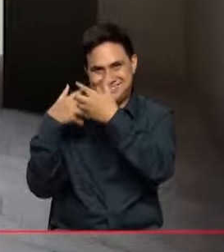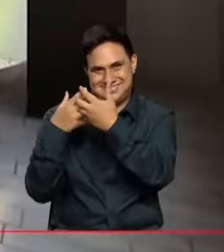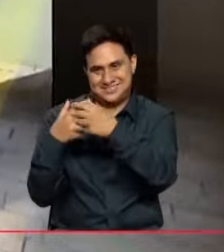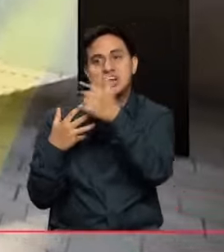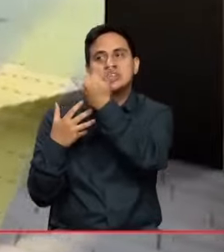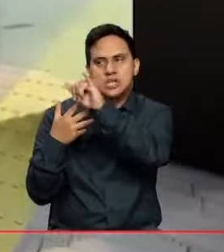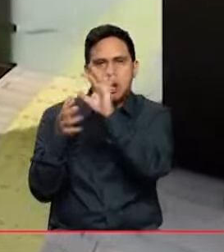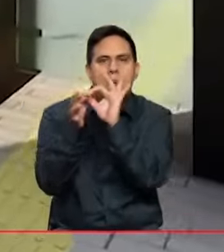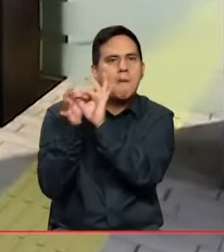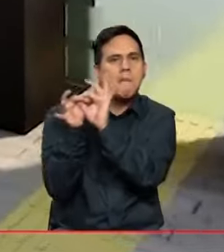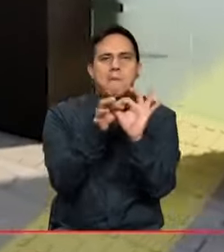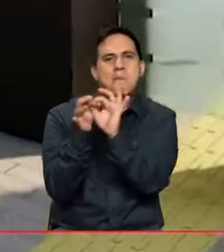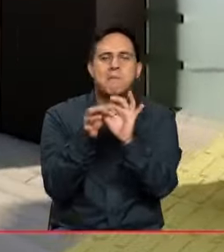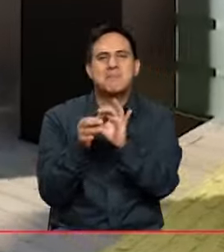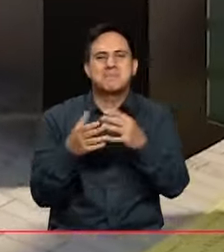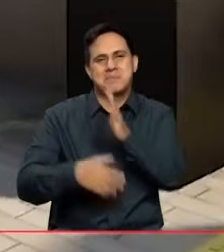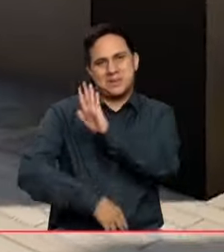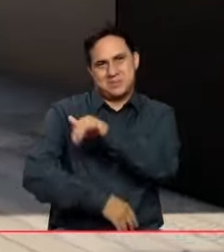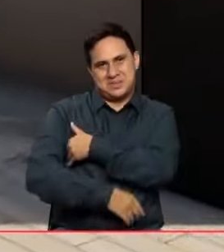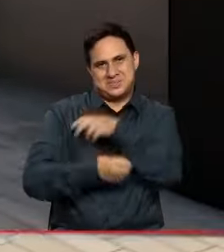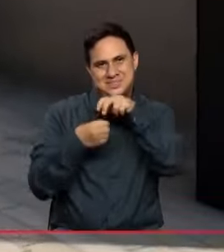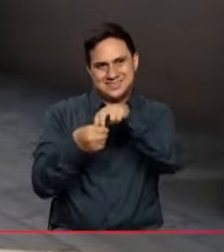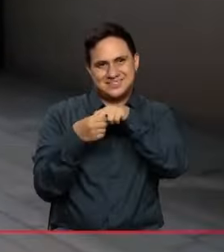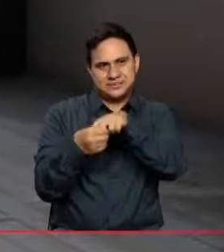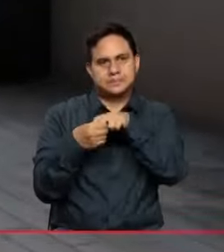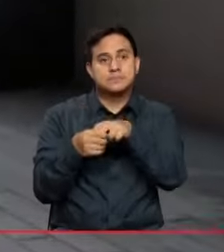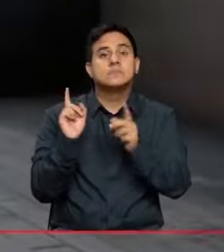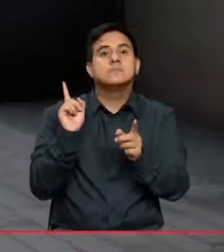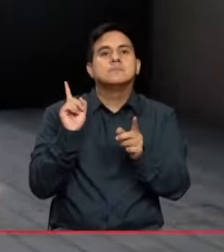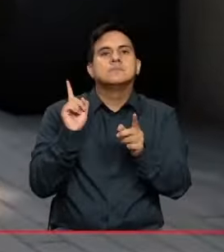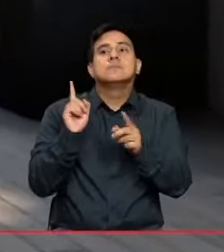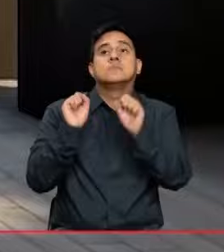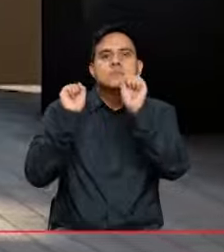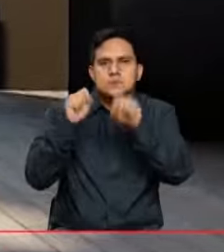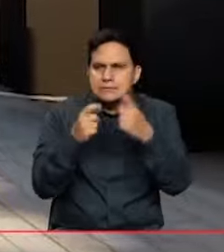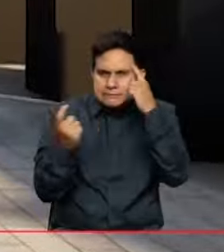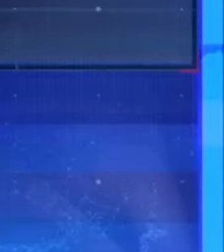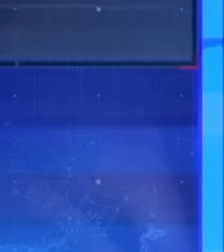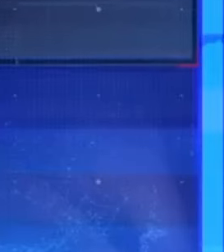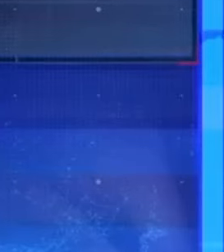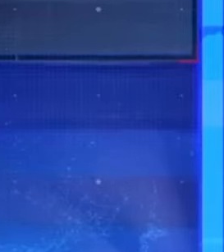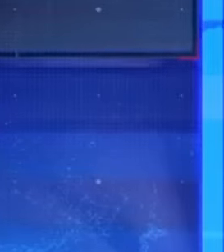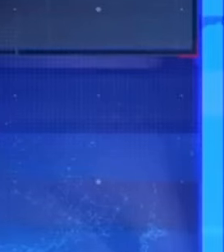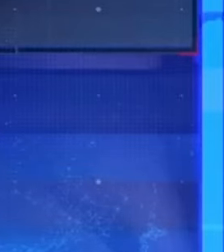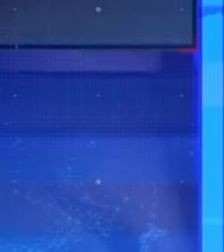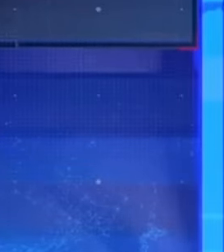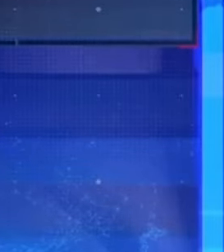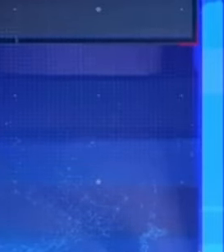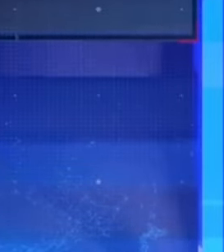Ministerio de transporte para establecer la ruta de reactivación de toda la infraestructura ferrovial del